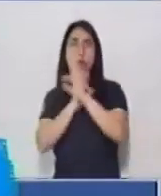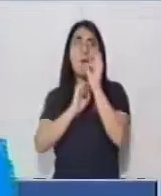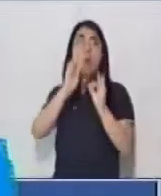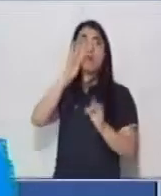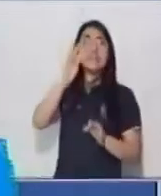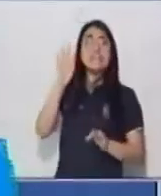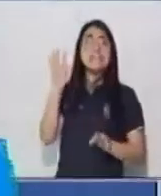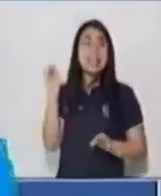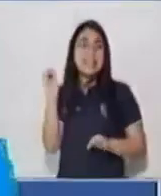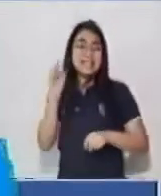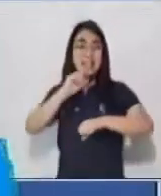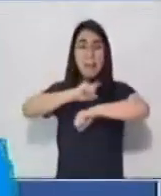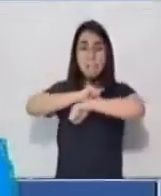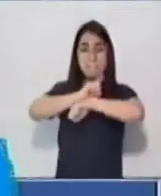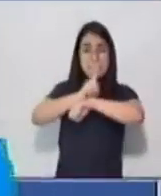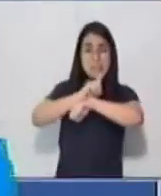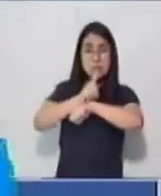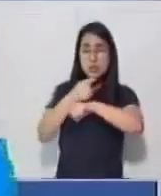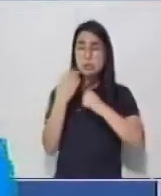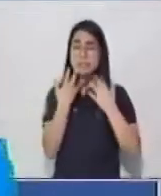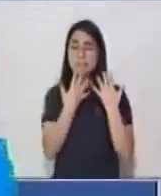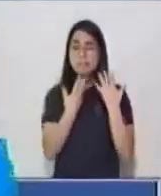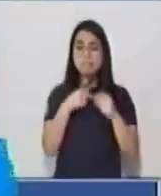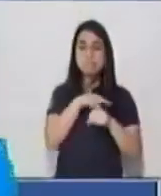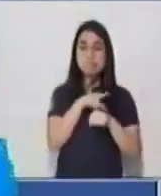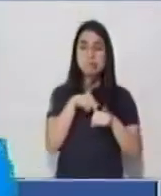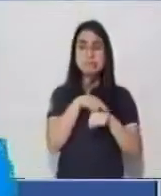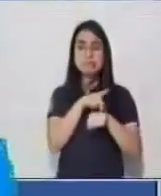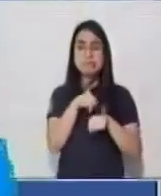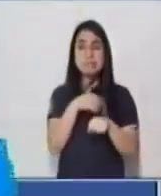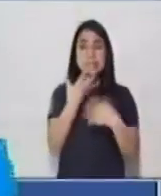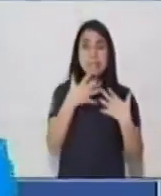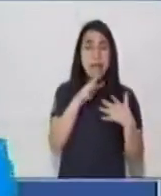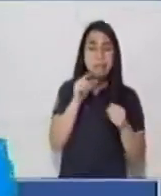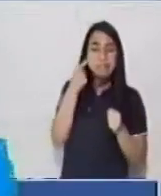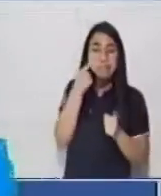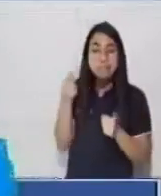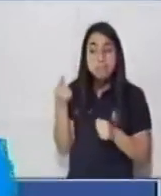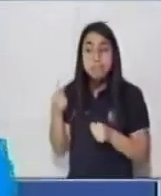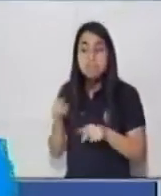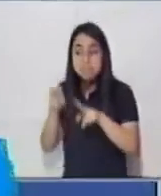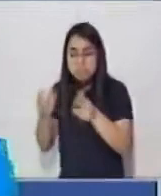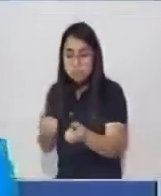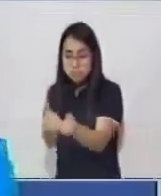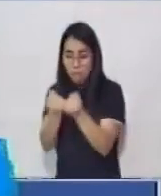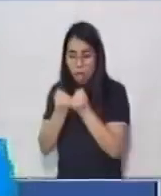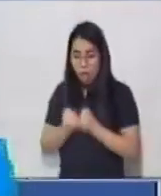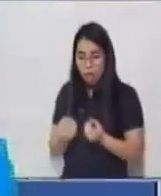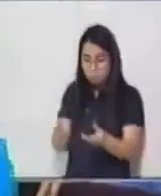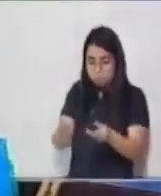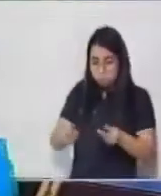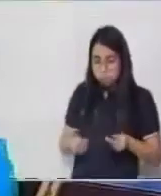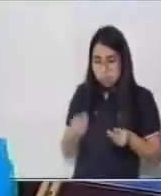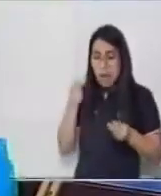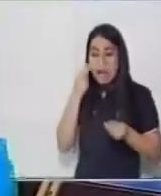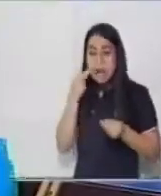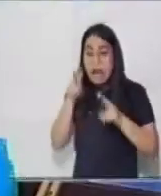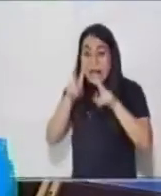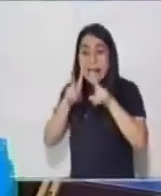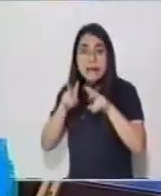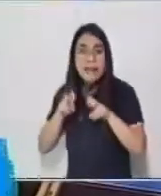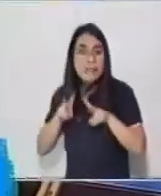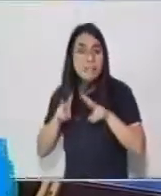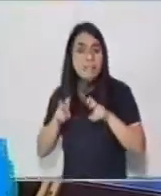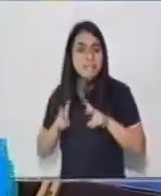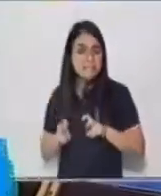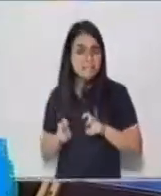va. ¿Cómo saber si el pastel ya está cocido? Cuando el pastel ya está cocido, por lo general